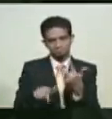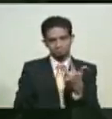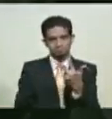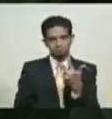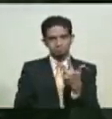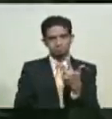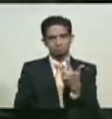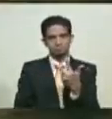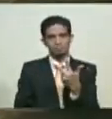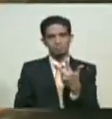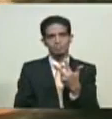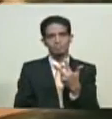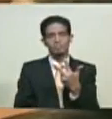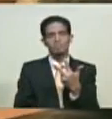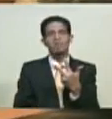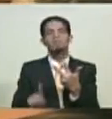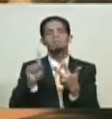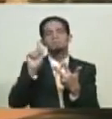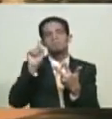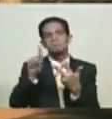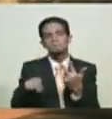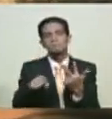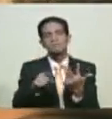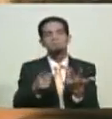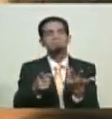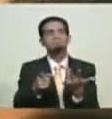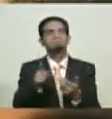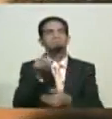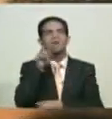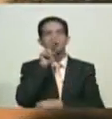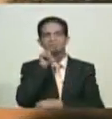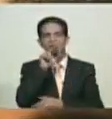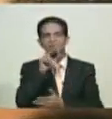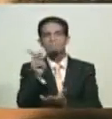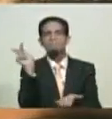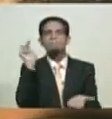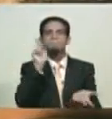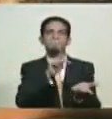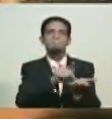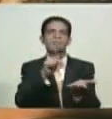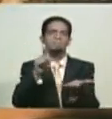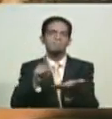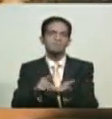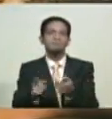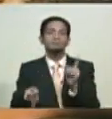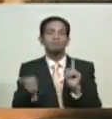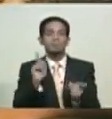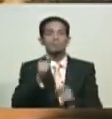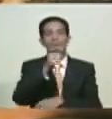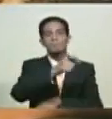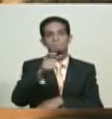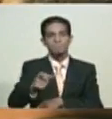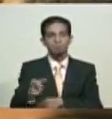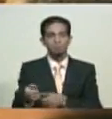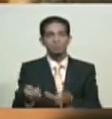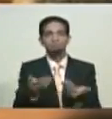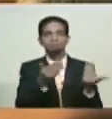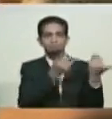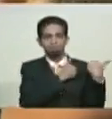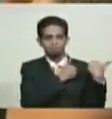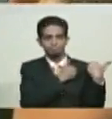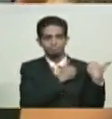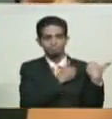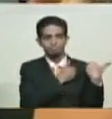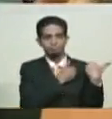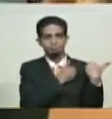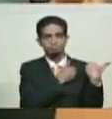destacar lo que fue la participación durante este encuentro de algunos representantes de los medios de comunicación palabras que vale la